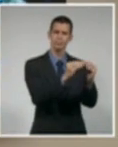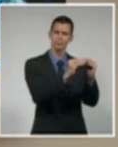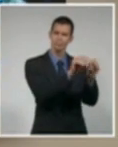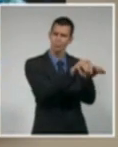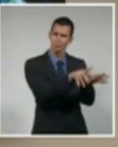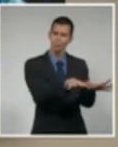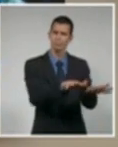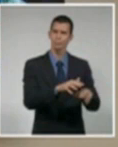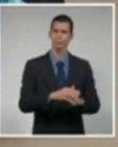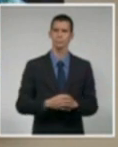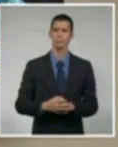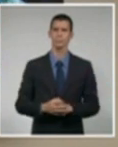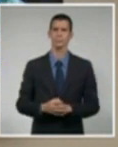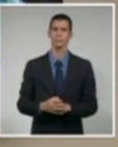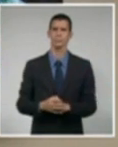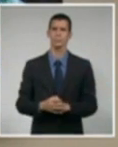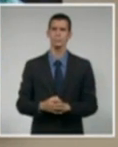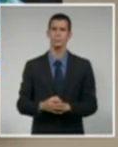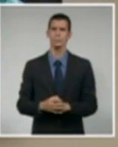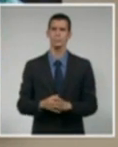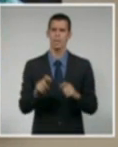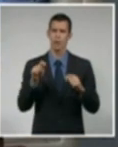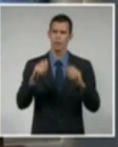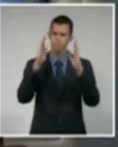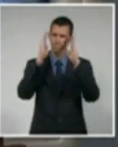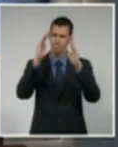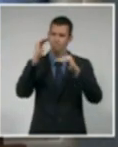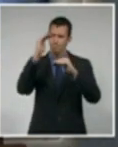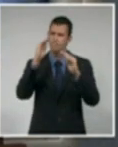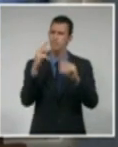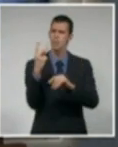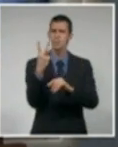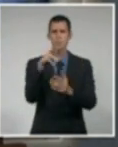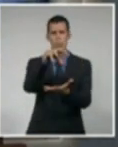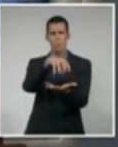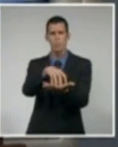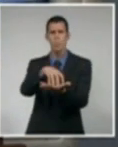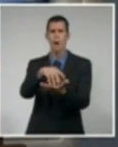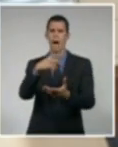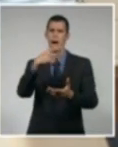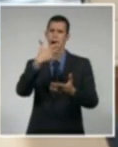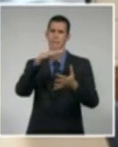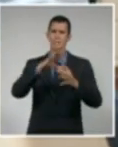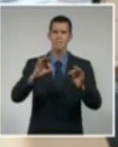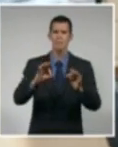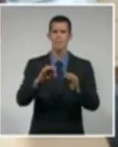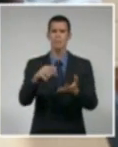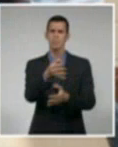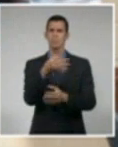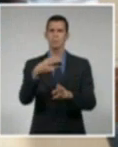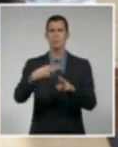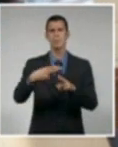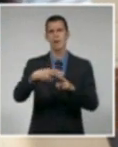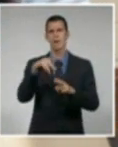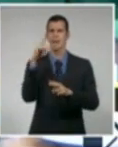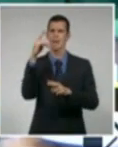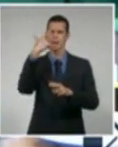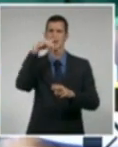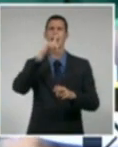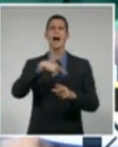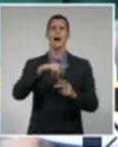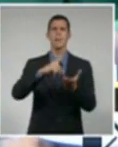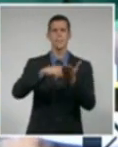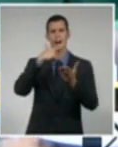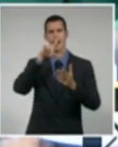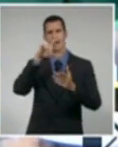se centran hoy en 2 zonas en cuarentena del municipio La Palma, que abarcan una población de más de 7.700 personas.